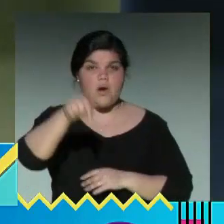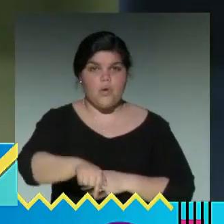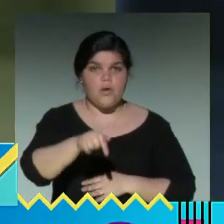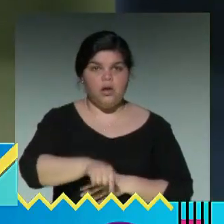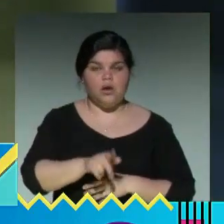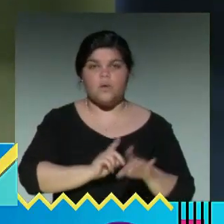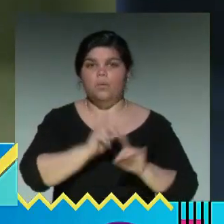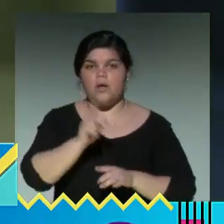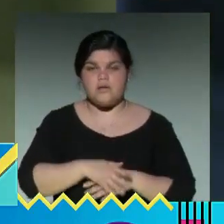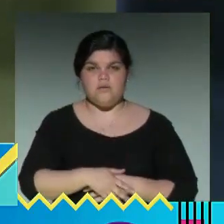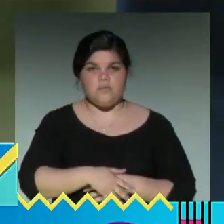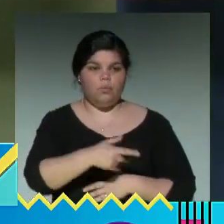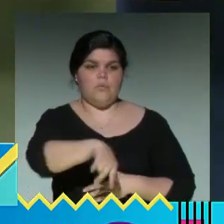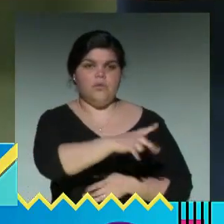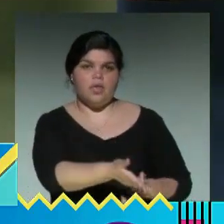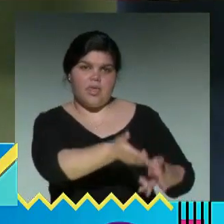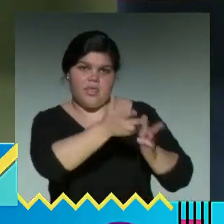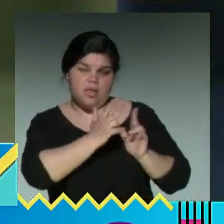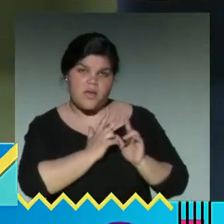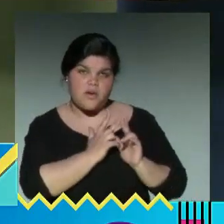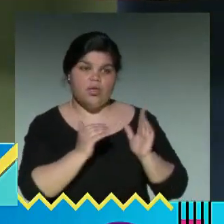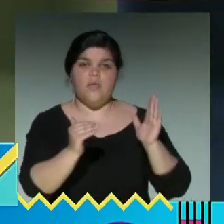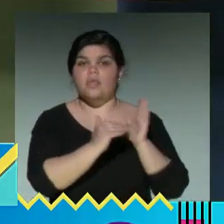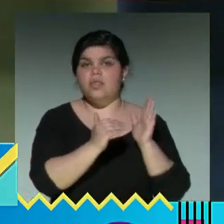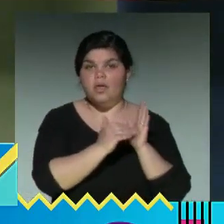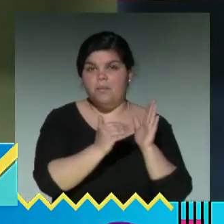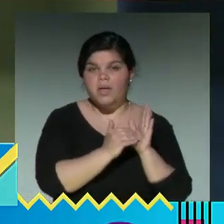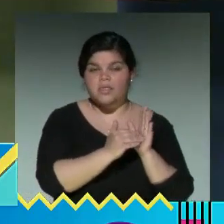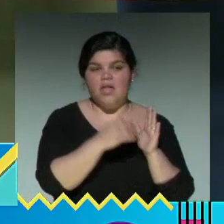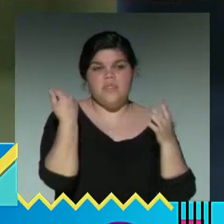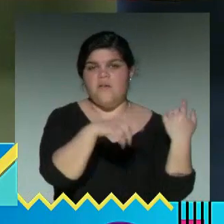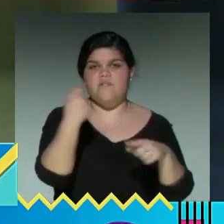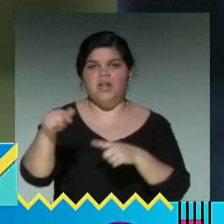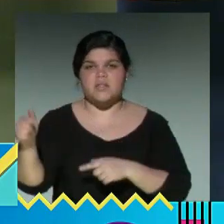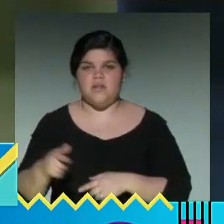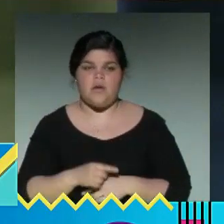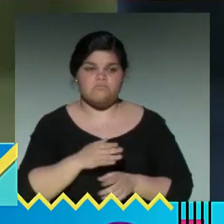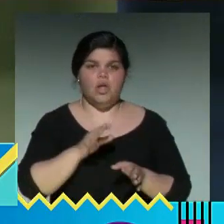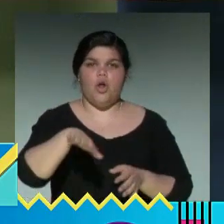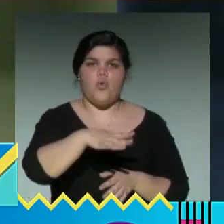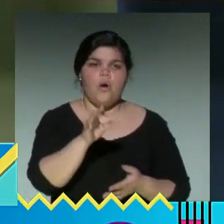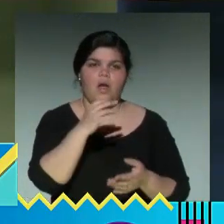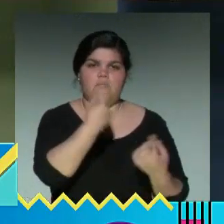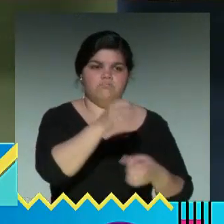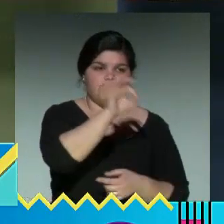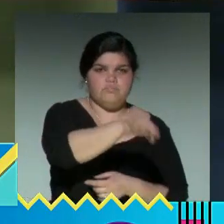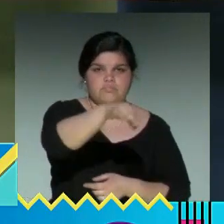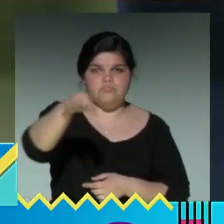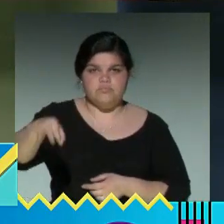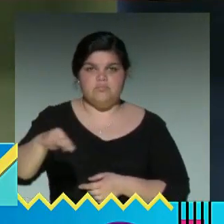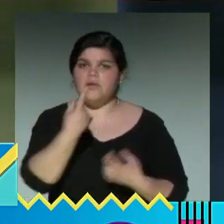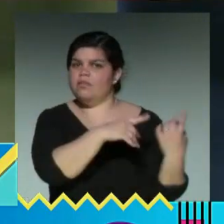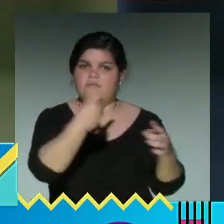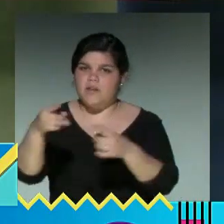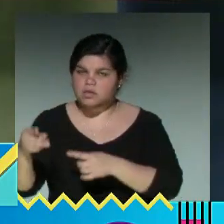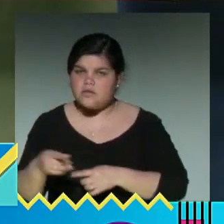particularidad según el territorio donde se llegue. ¿Cuáles son los problemas centrales, podríamos decir, que demandan los productores